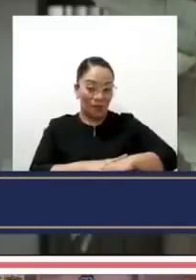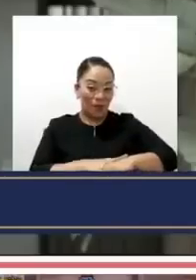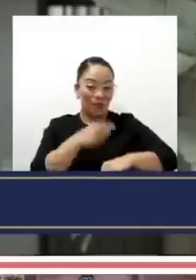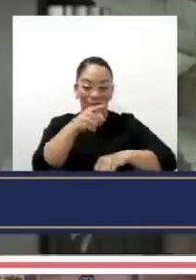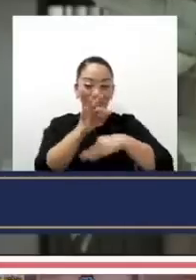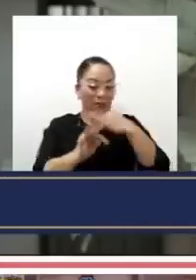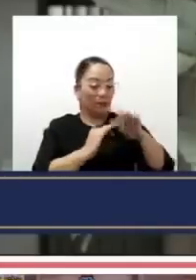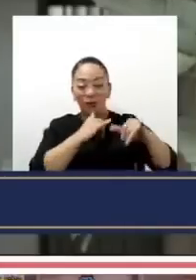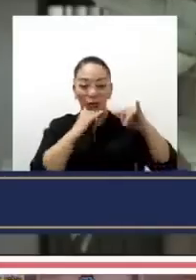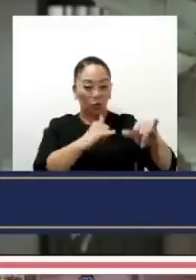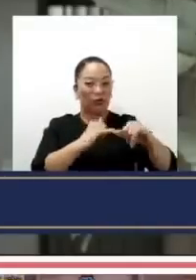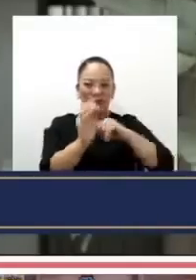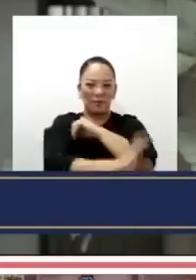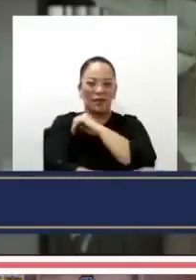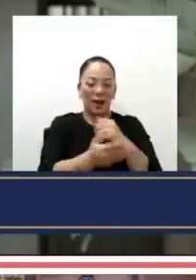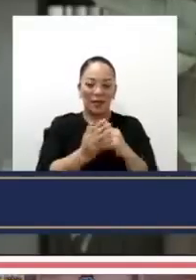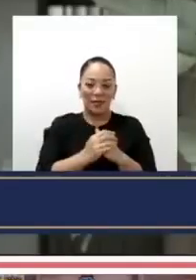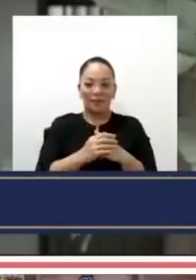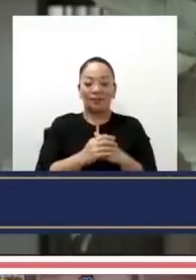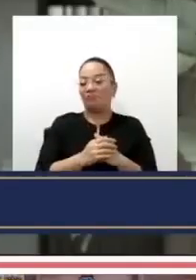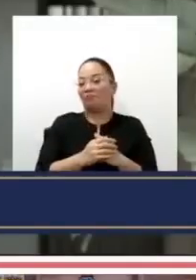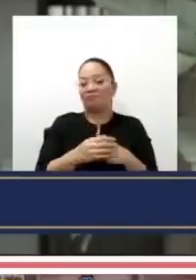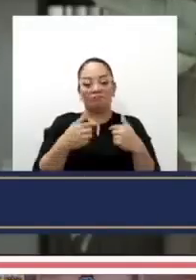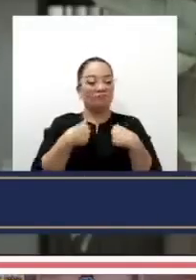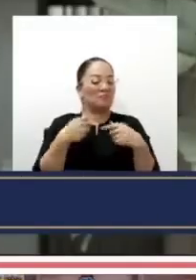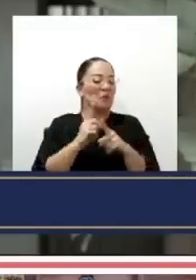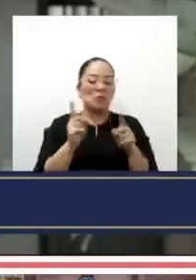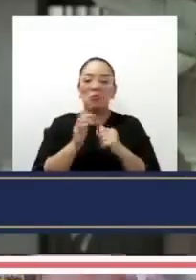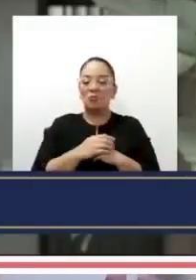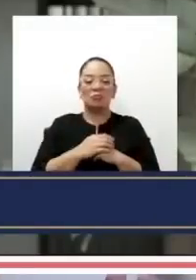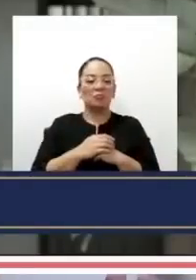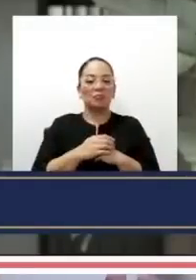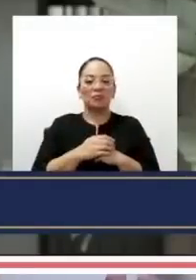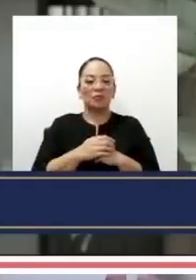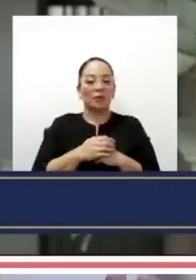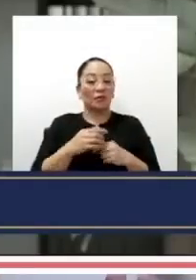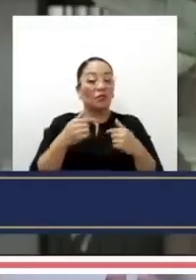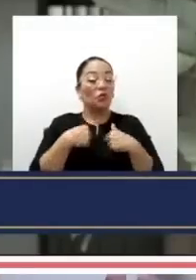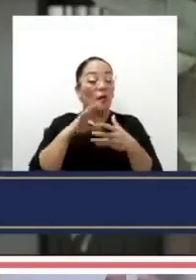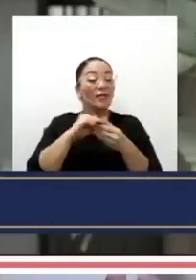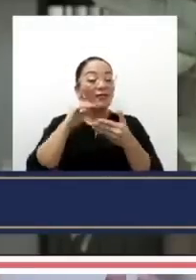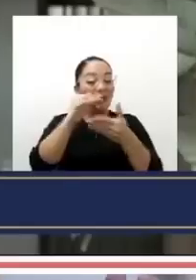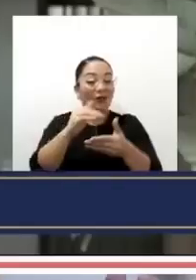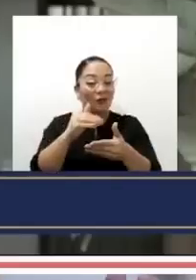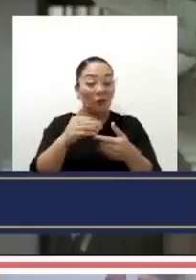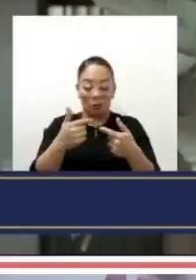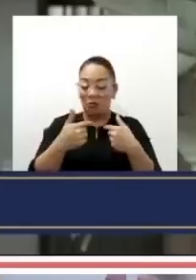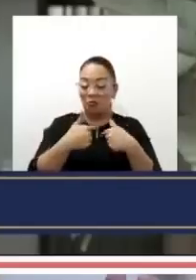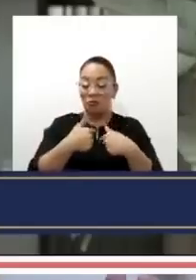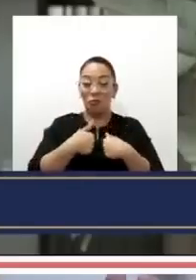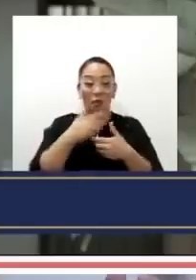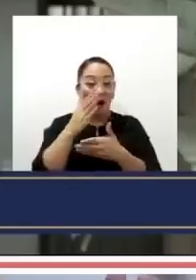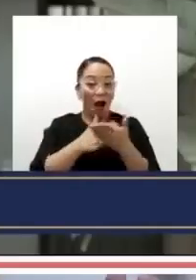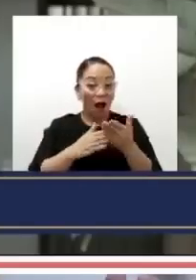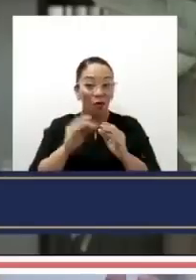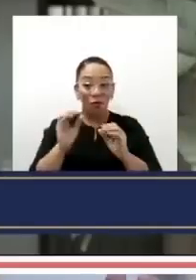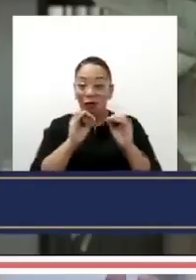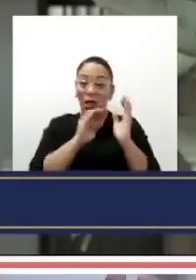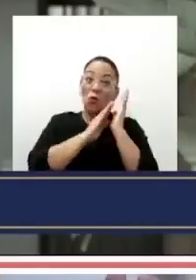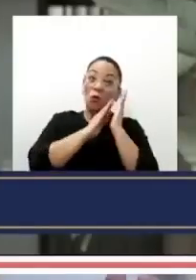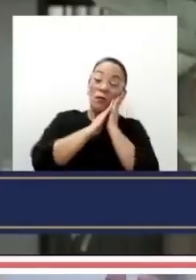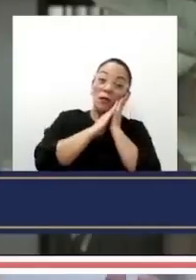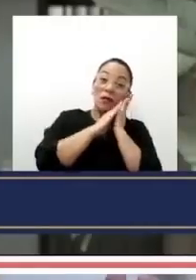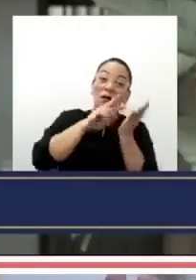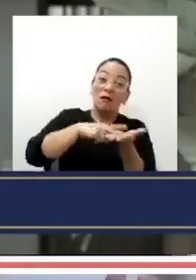denuncias penales. Yo les cuento que no he perdido un nanosegundo de sueño por estas